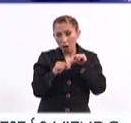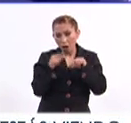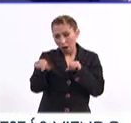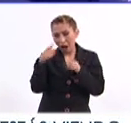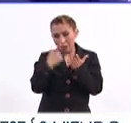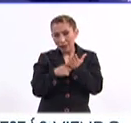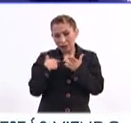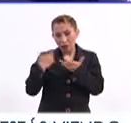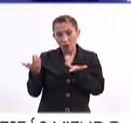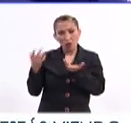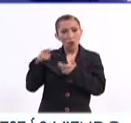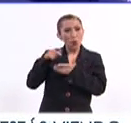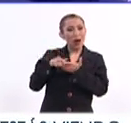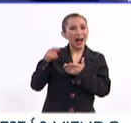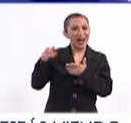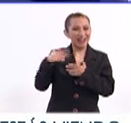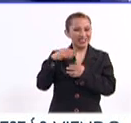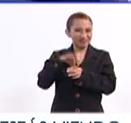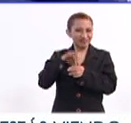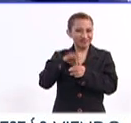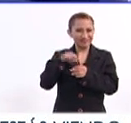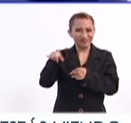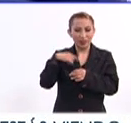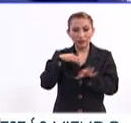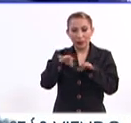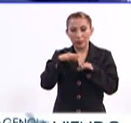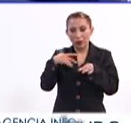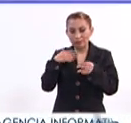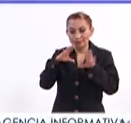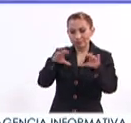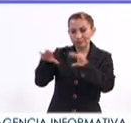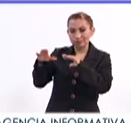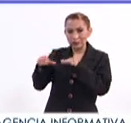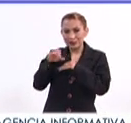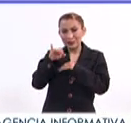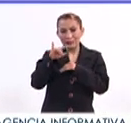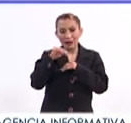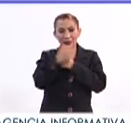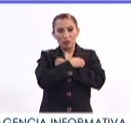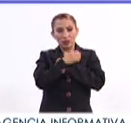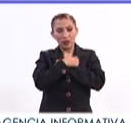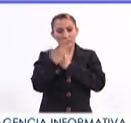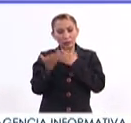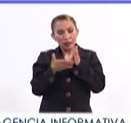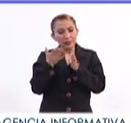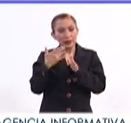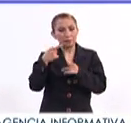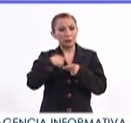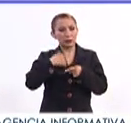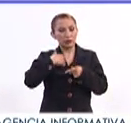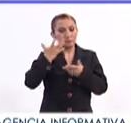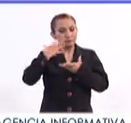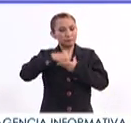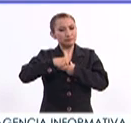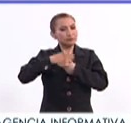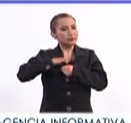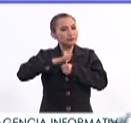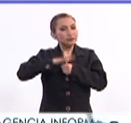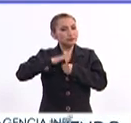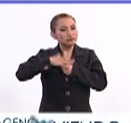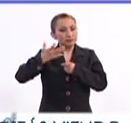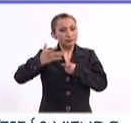en las instancias electorales lo que hemos estado tratando de hacer en un trabajo de formación cívica y educación y construcción de ciudadanía, lo que estamos haciendo